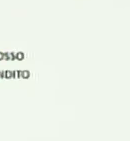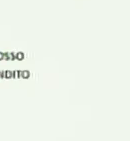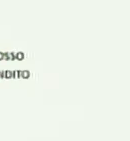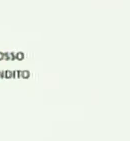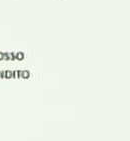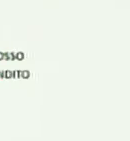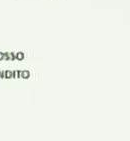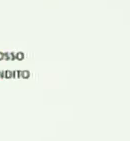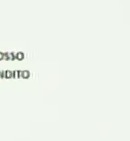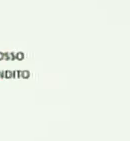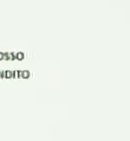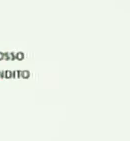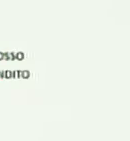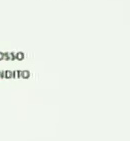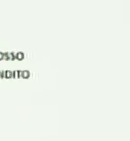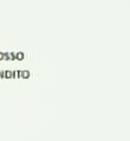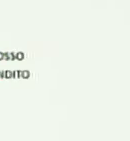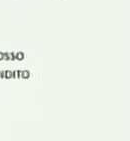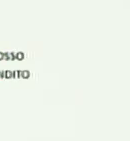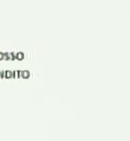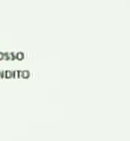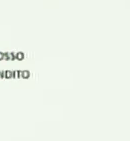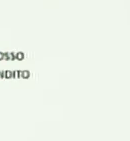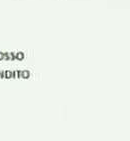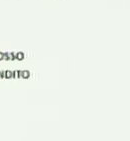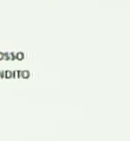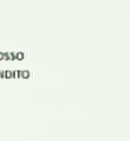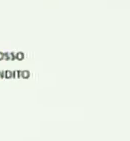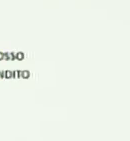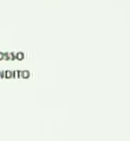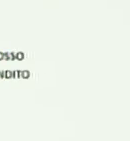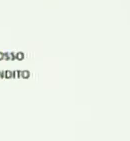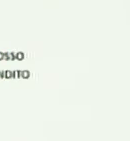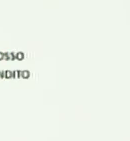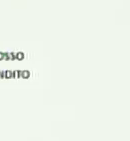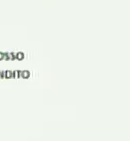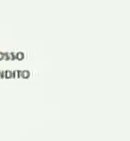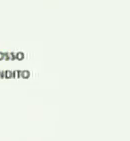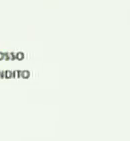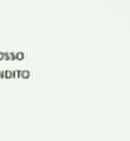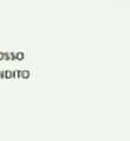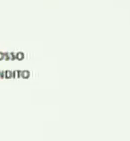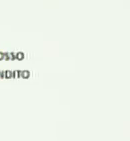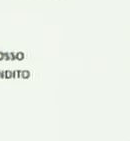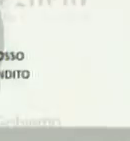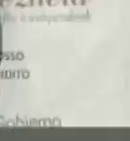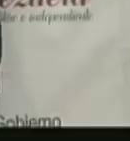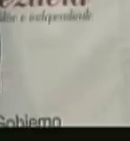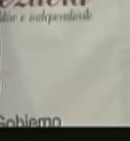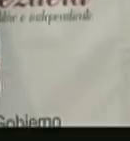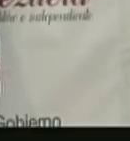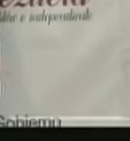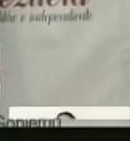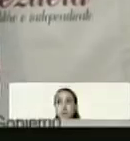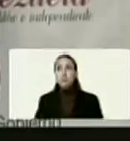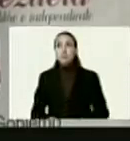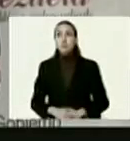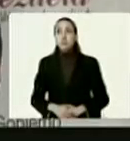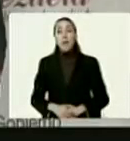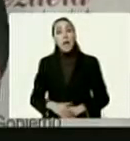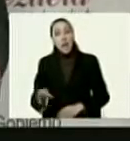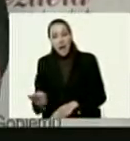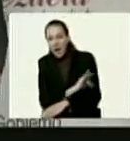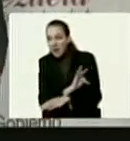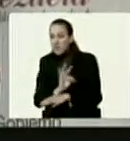al grupo paramilitar Los Rastrojos para que cumpliera con sus actividades criminales de narcotráfico, de paso a través de la frontera,